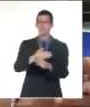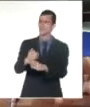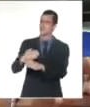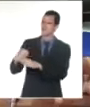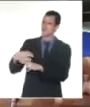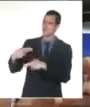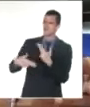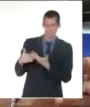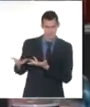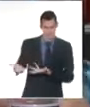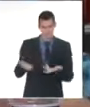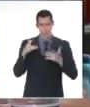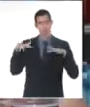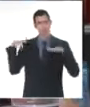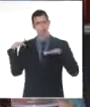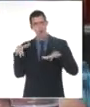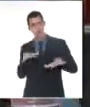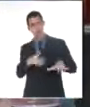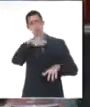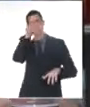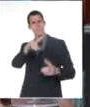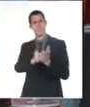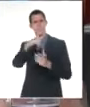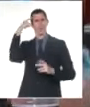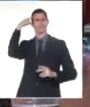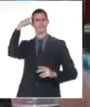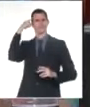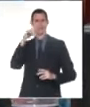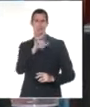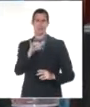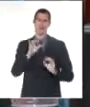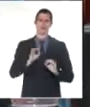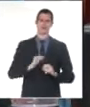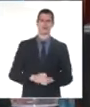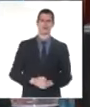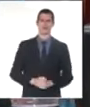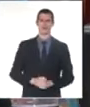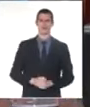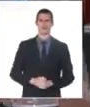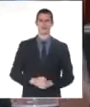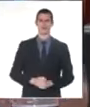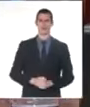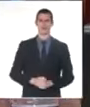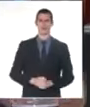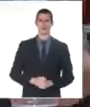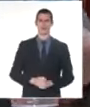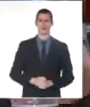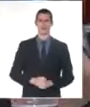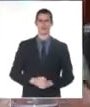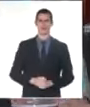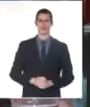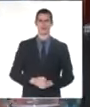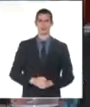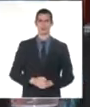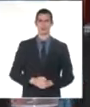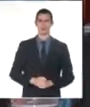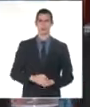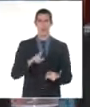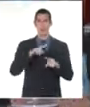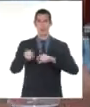avenidas y calles del país. No hay nada en Cuba que mande al mundo un mensaje más